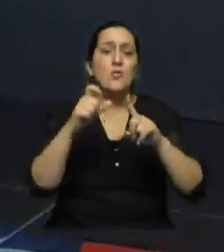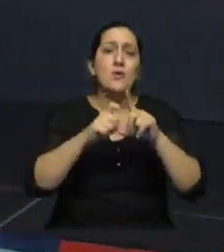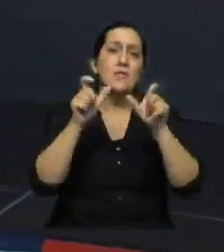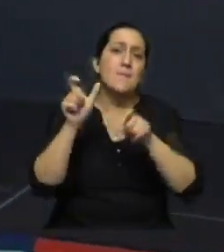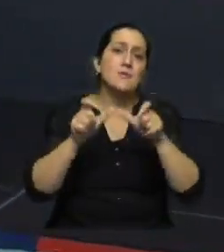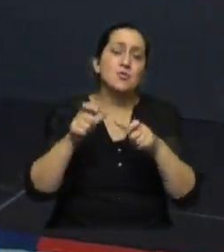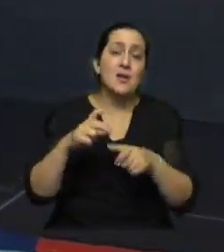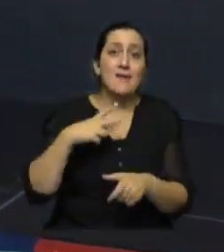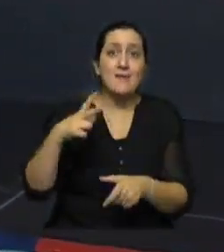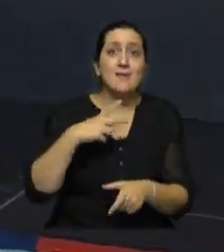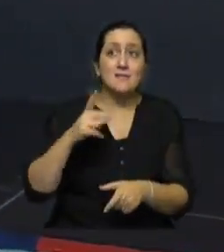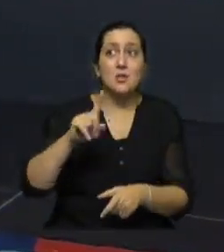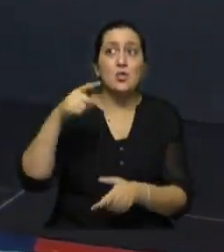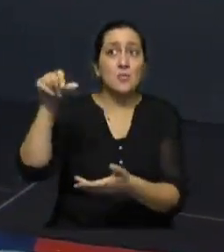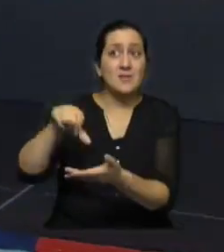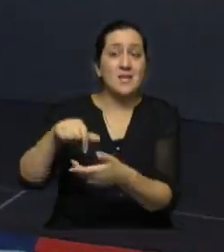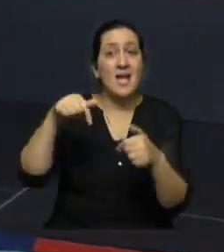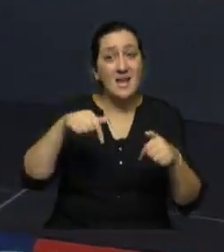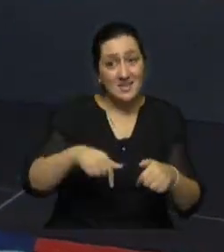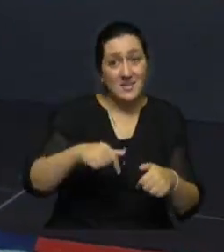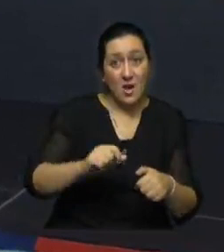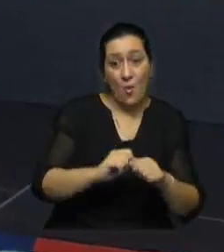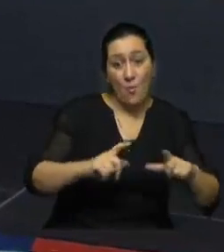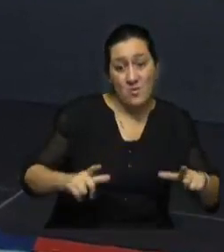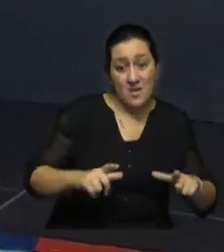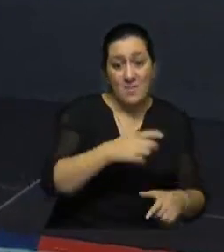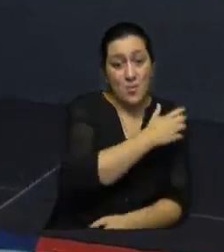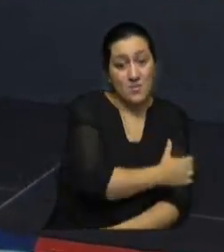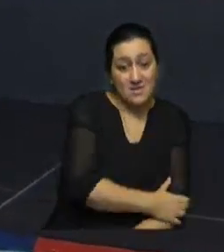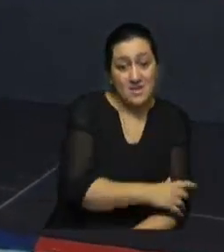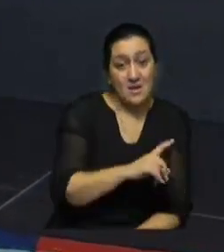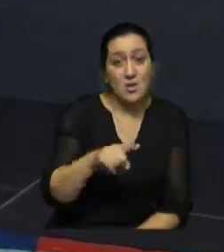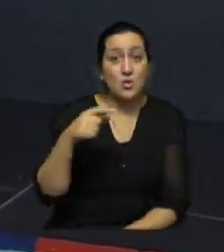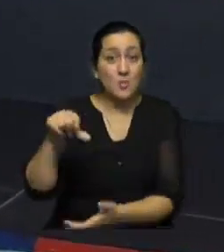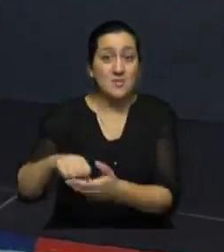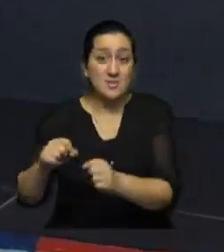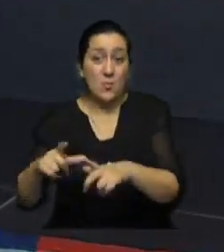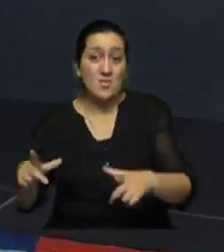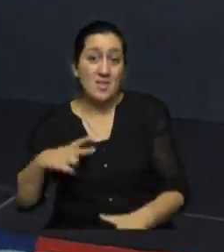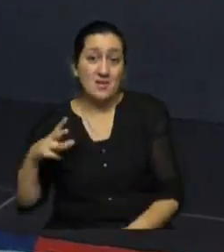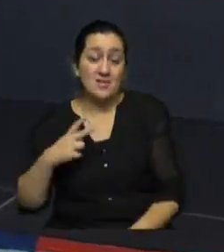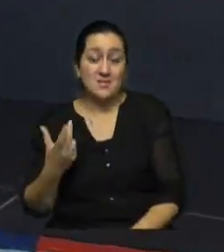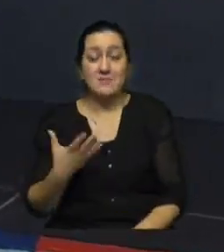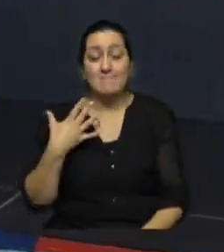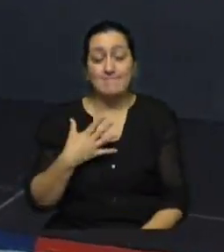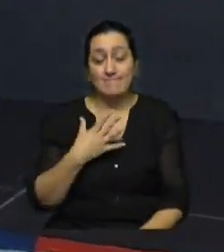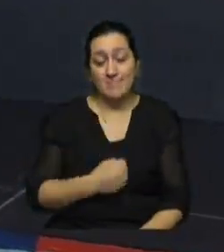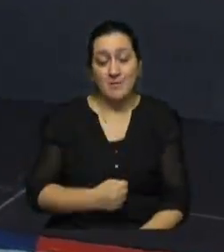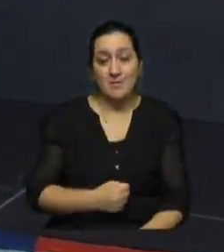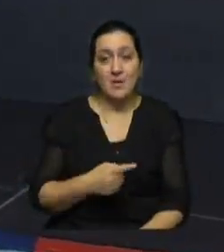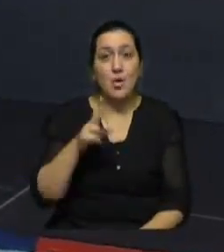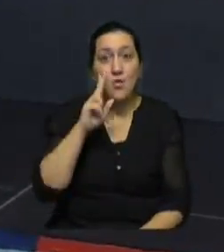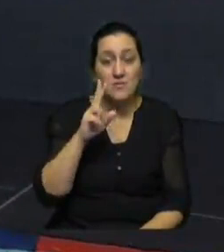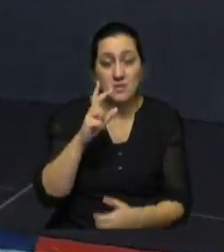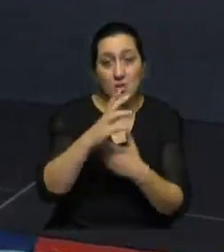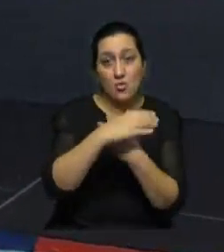en el exterior del país. Mientras aquí aumenta la pobreza. Es brutal. ¿Qué más tenemos? Triste realidad. Se ve en contenedores